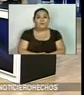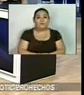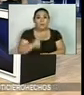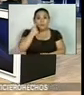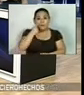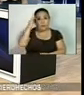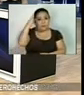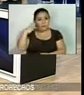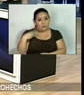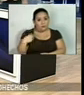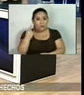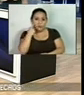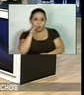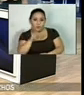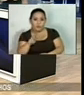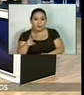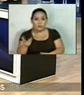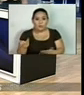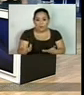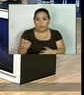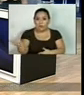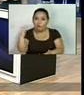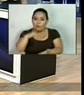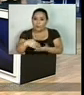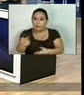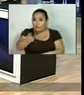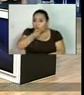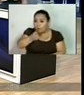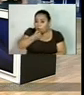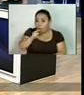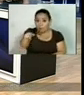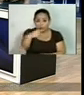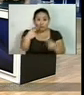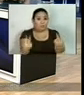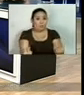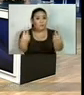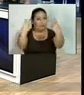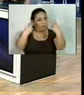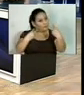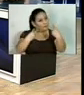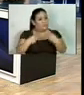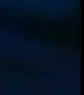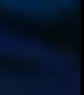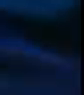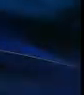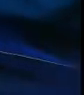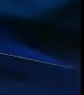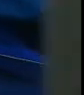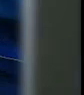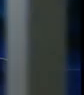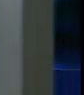y con esta información nosotros vamos a una nueva pausa comercial, pero lo invitamos a que se quede con nosotros.